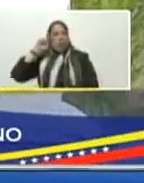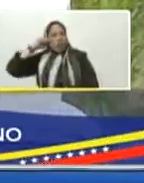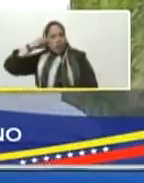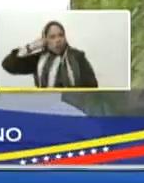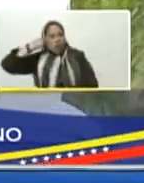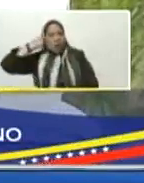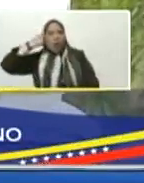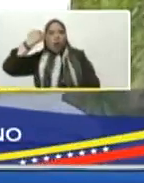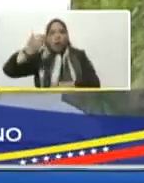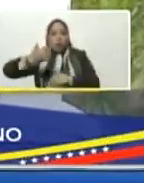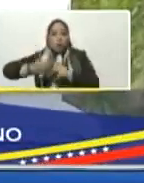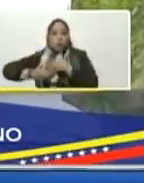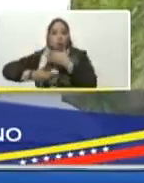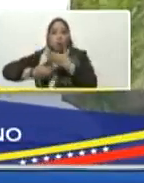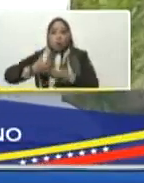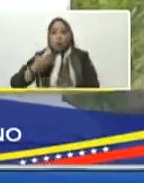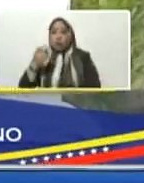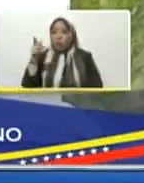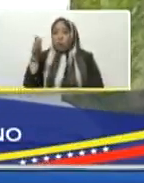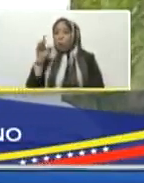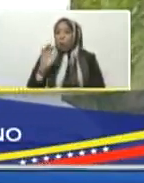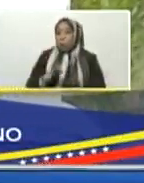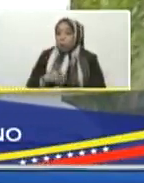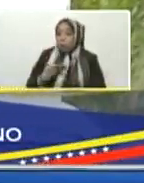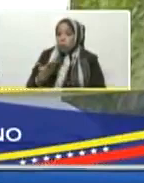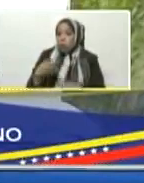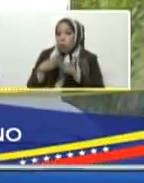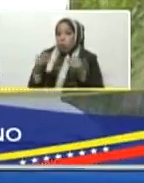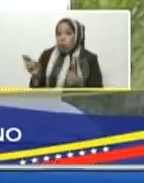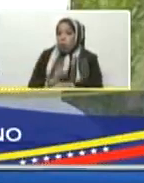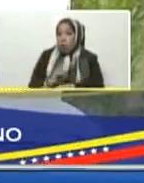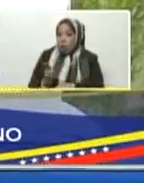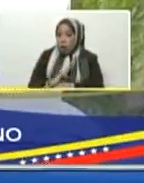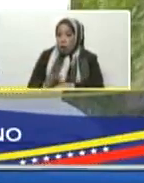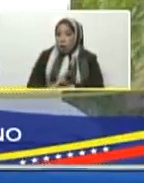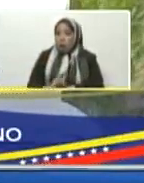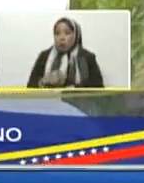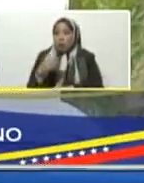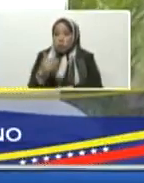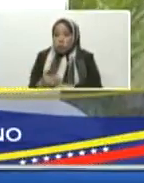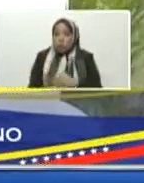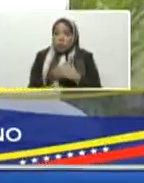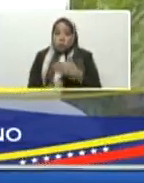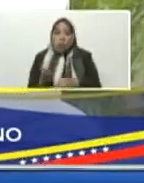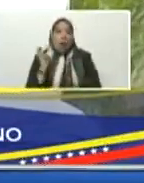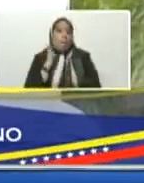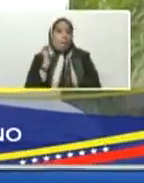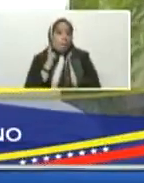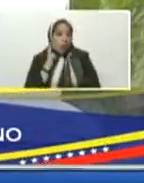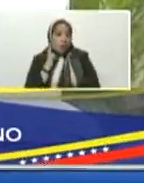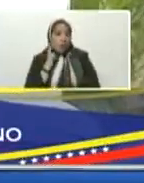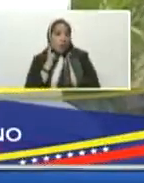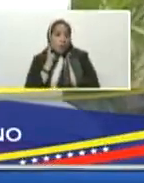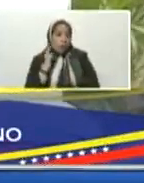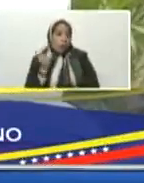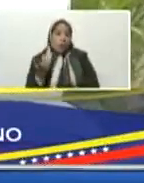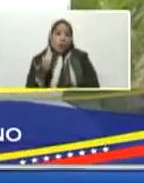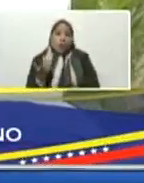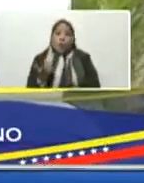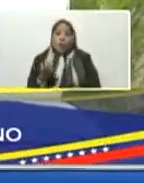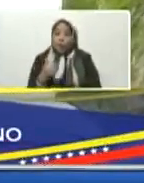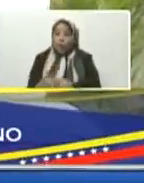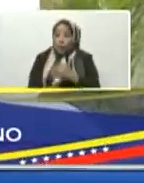vamos por parte, la cava, no puede ser todo de un solo golpe, Bambini. Primero una cosa, después la otra. El presidente también